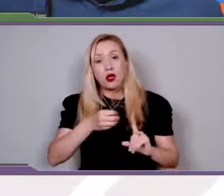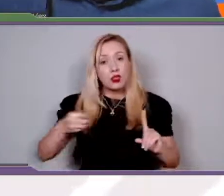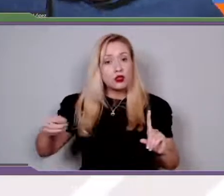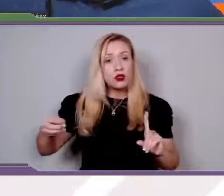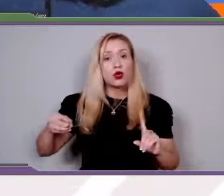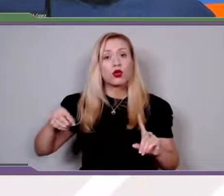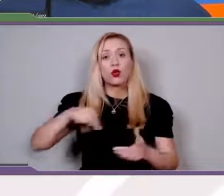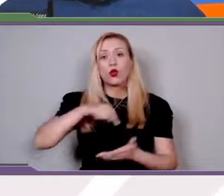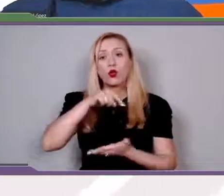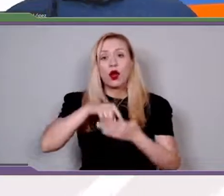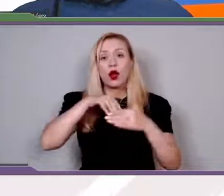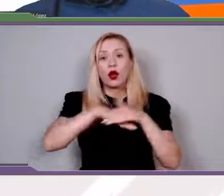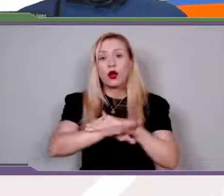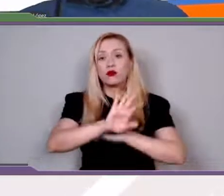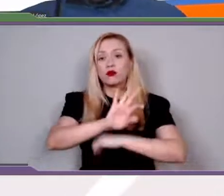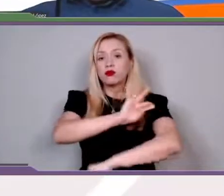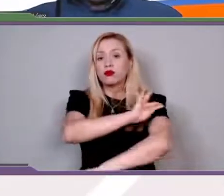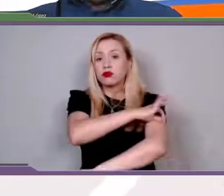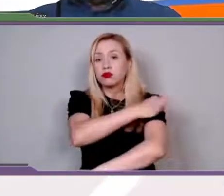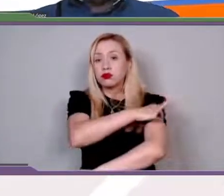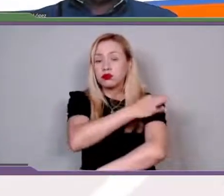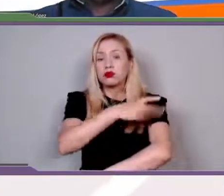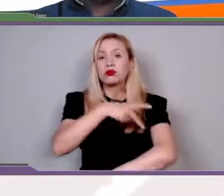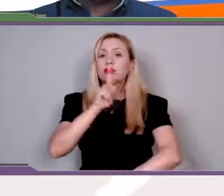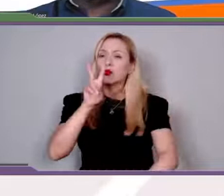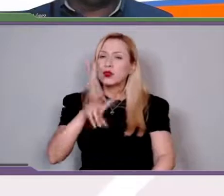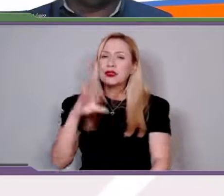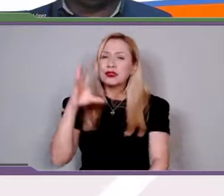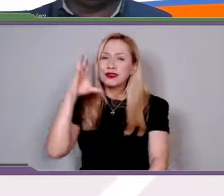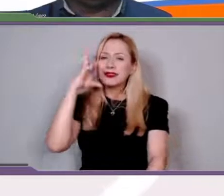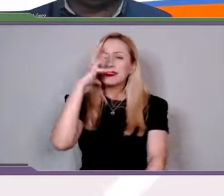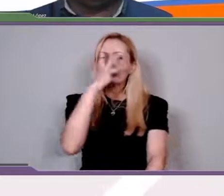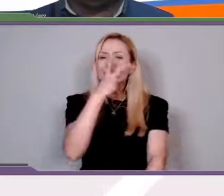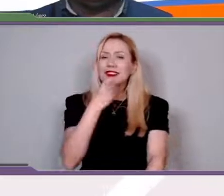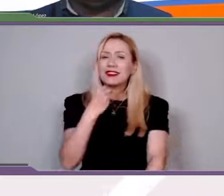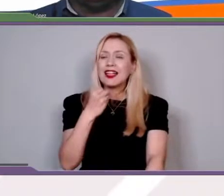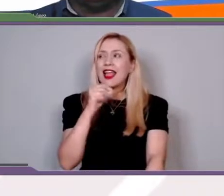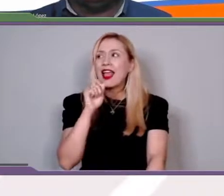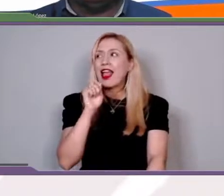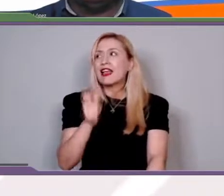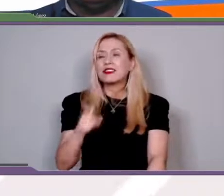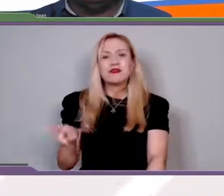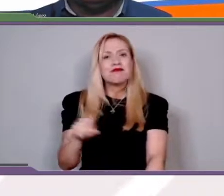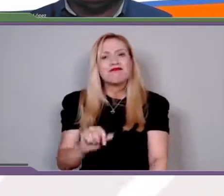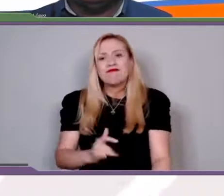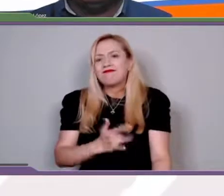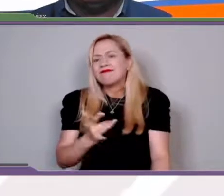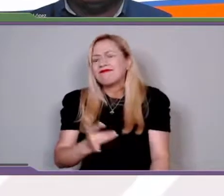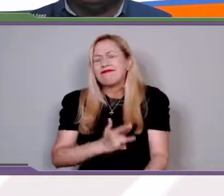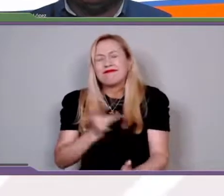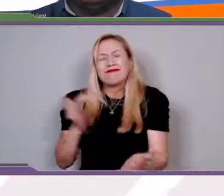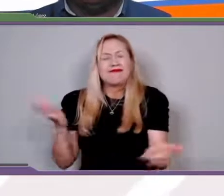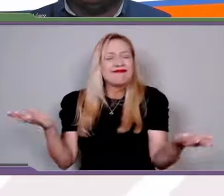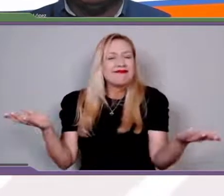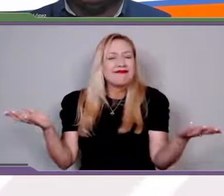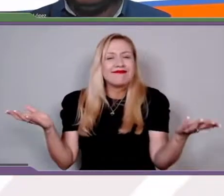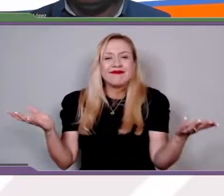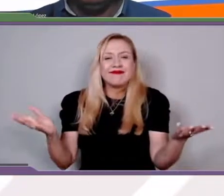centros de vacunación, pero me parece mucho más bonito decir que fue algo espontáneo y que fue algo que así,